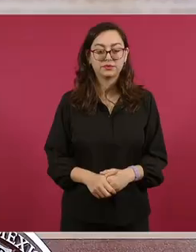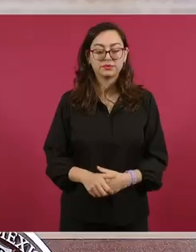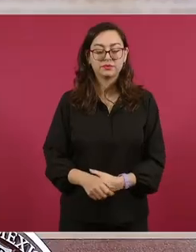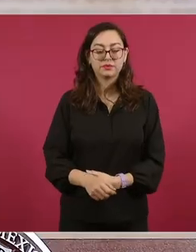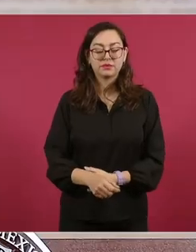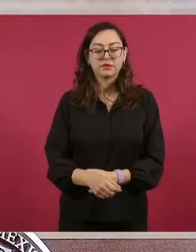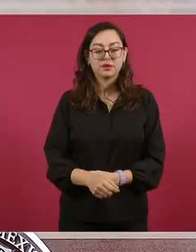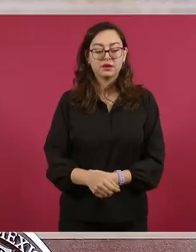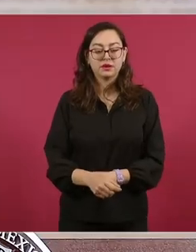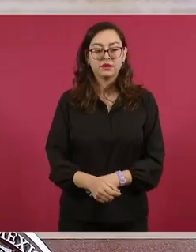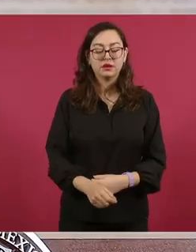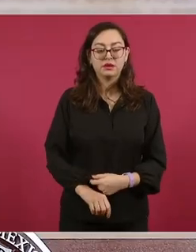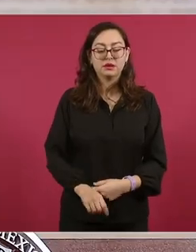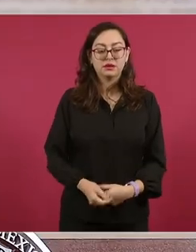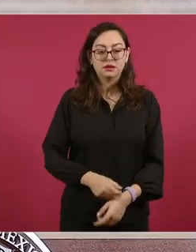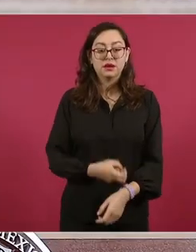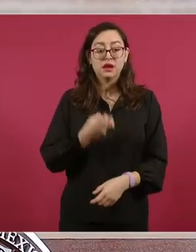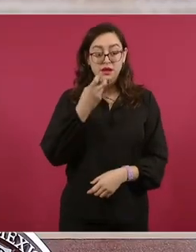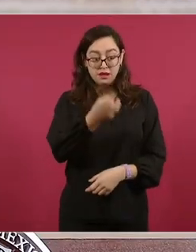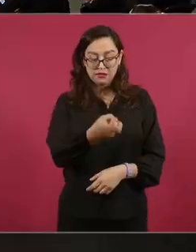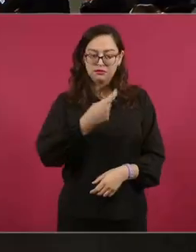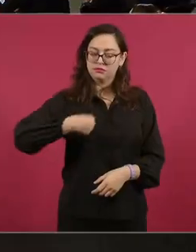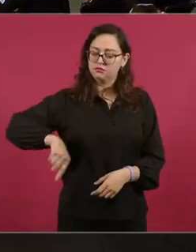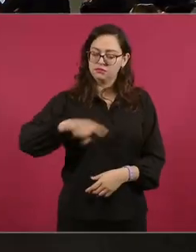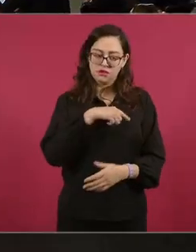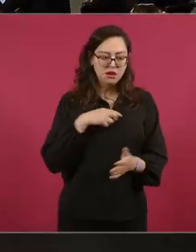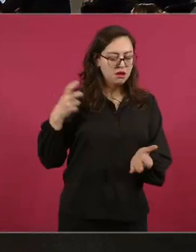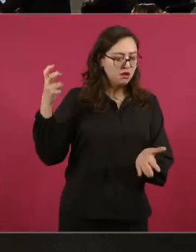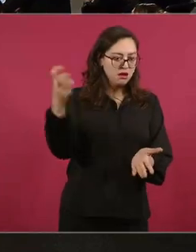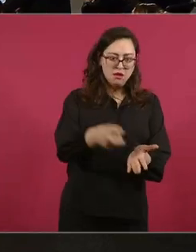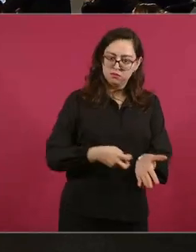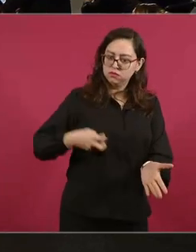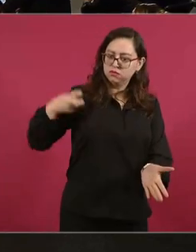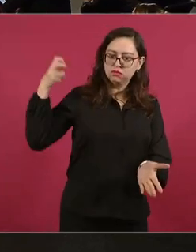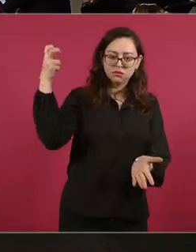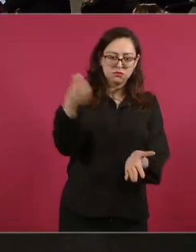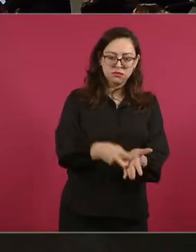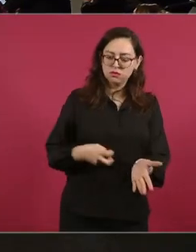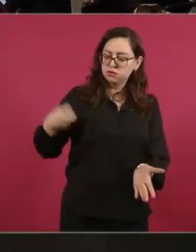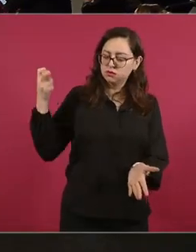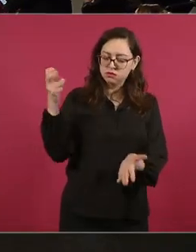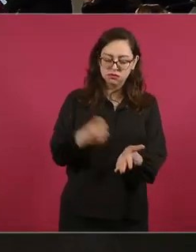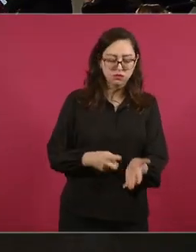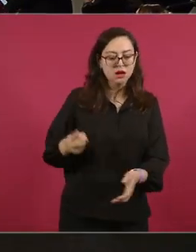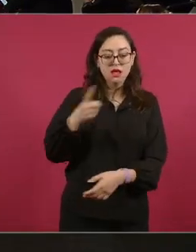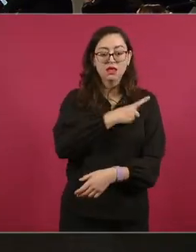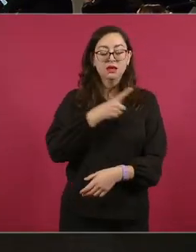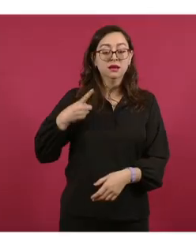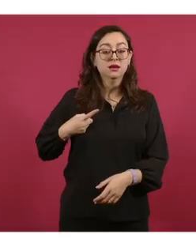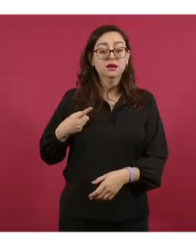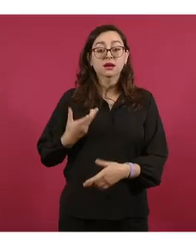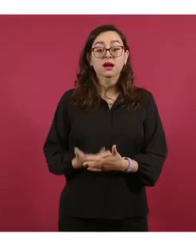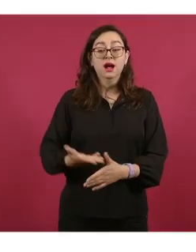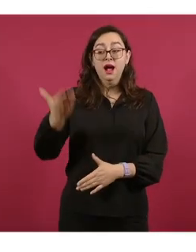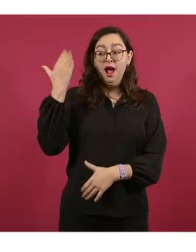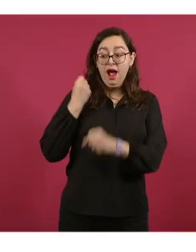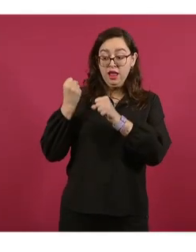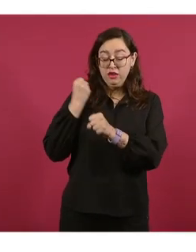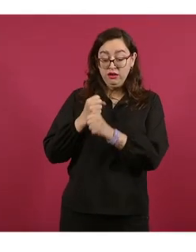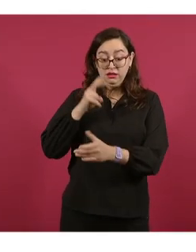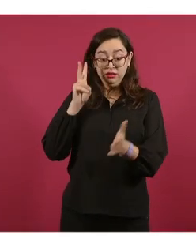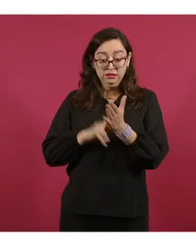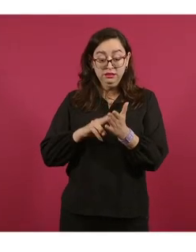Entonces, esto es lo que se corrige. Se empezó a corregir desde el